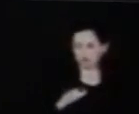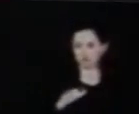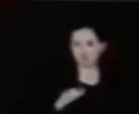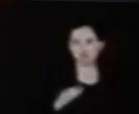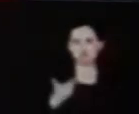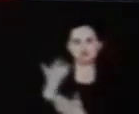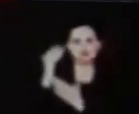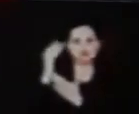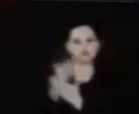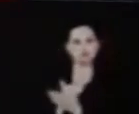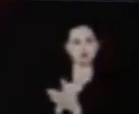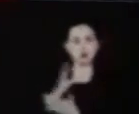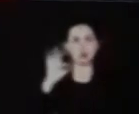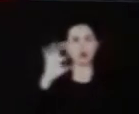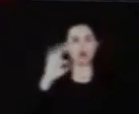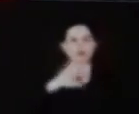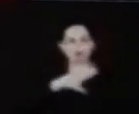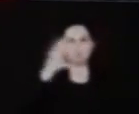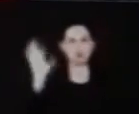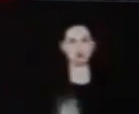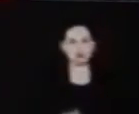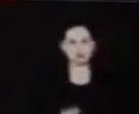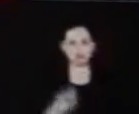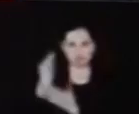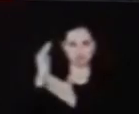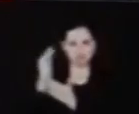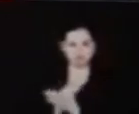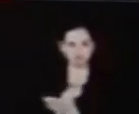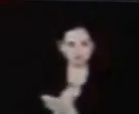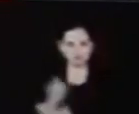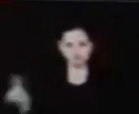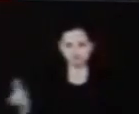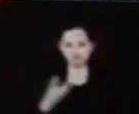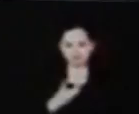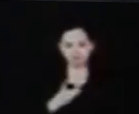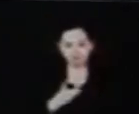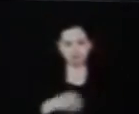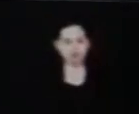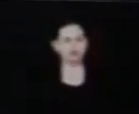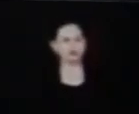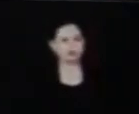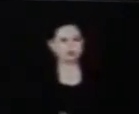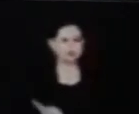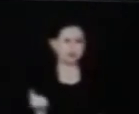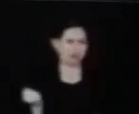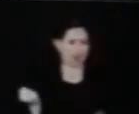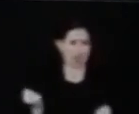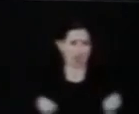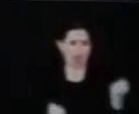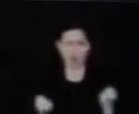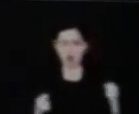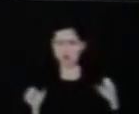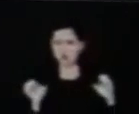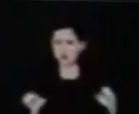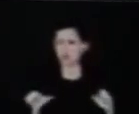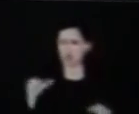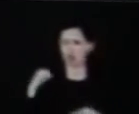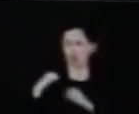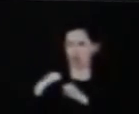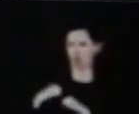el presidente saliente. No habrá compras de vehículos para